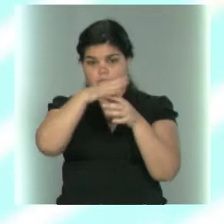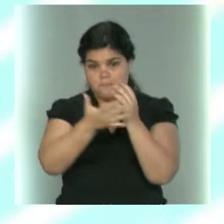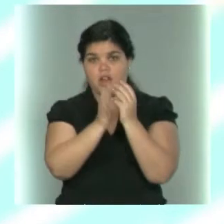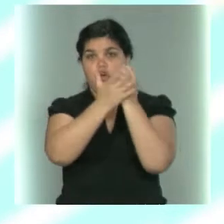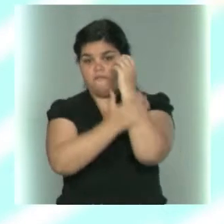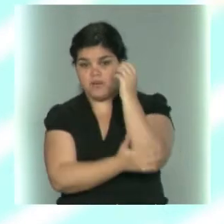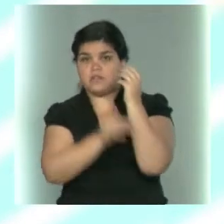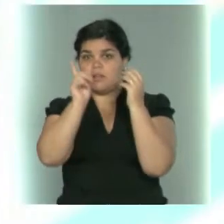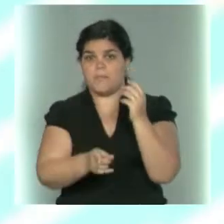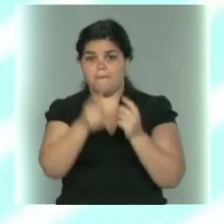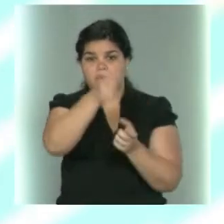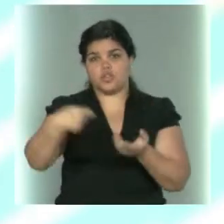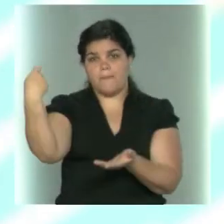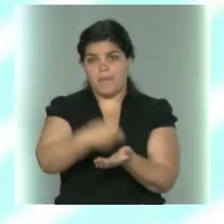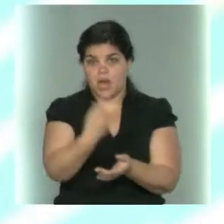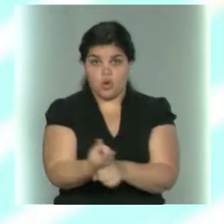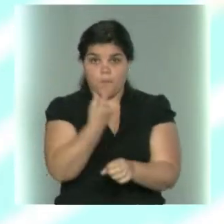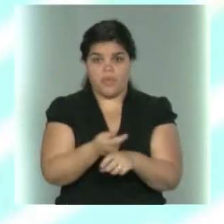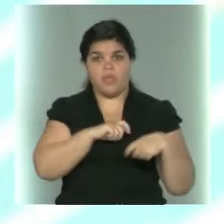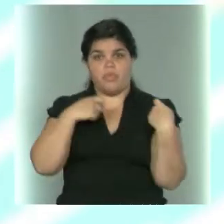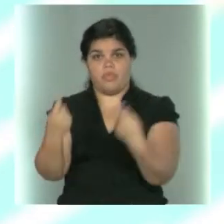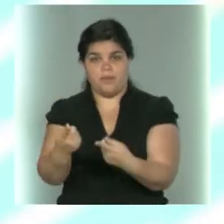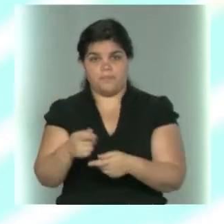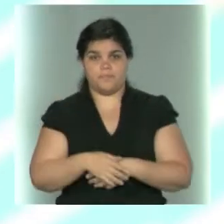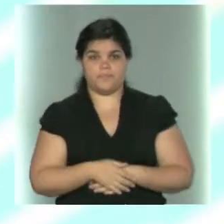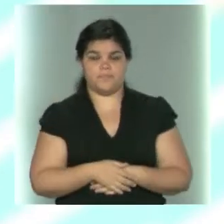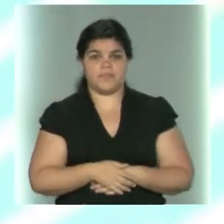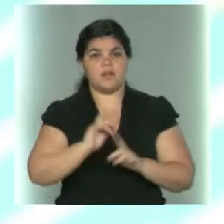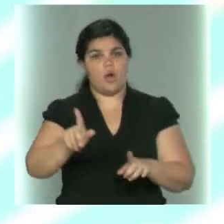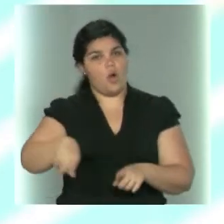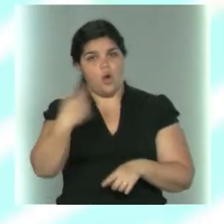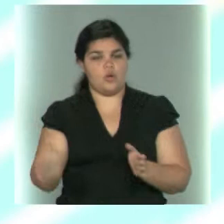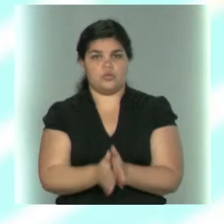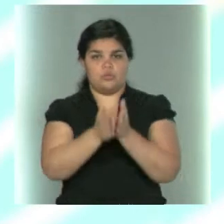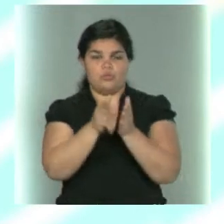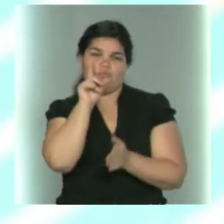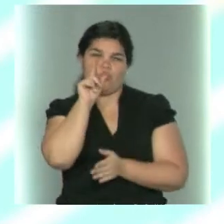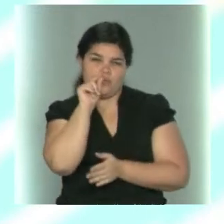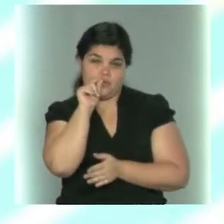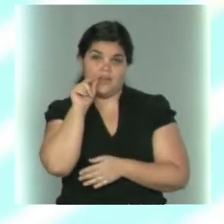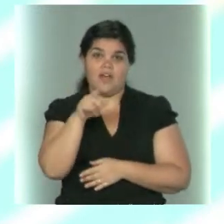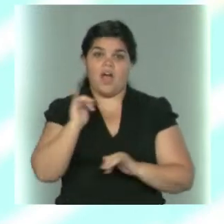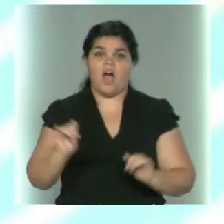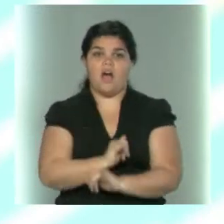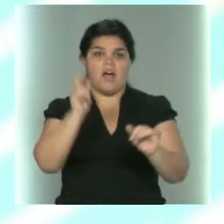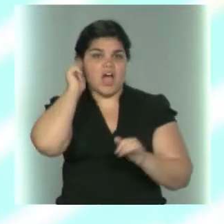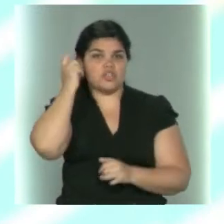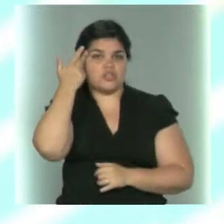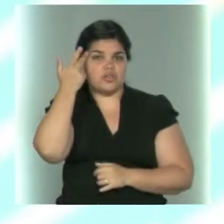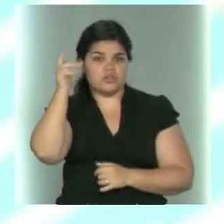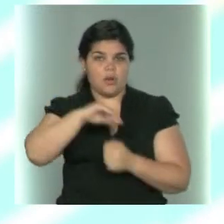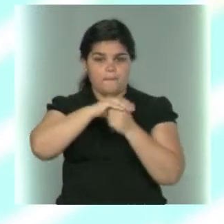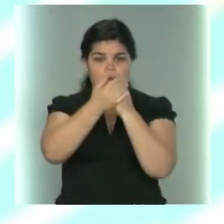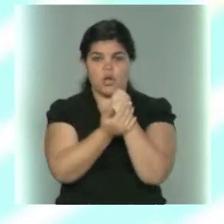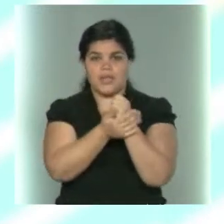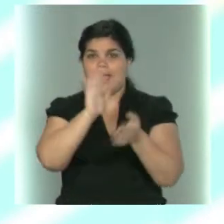que no pueden pagarlas, ¿sí? Lo que hablábamos recién también. Y otro diario dice, otro tuit dice: con 18 años fabrica prótesis de manos